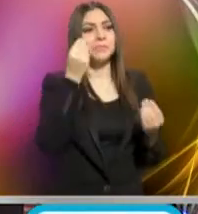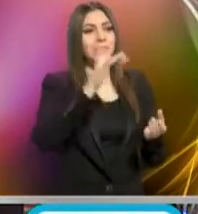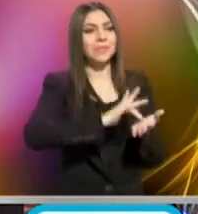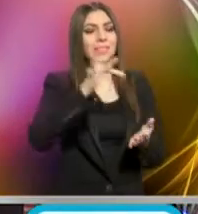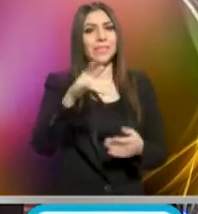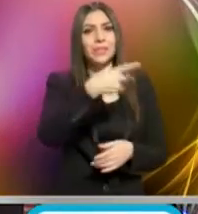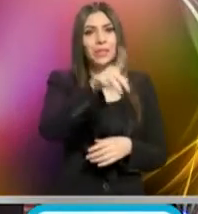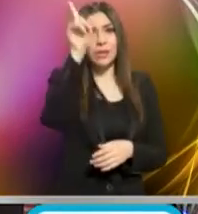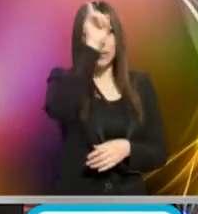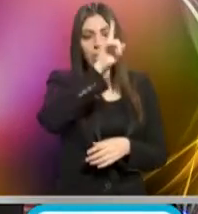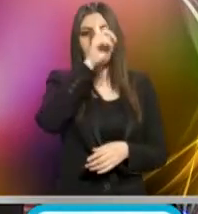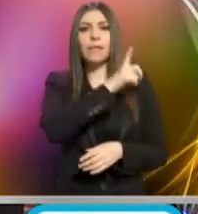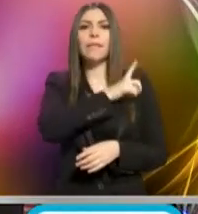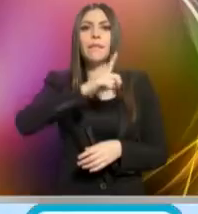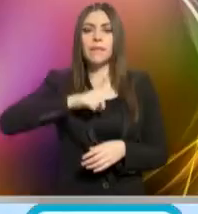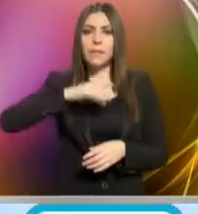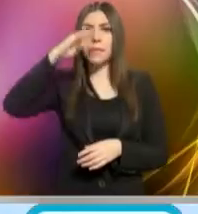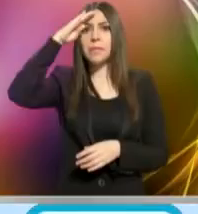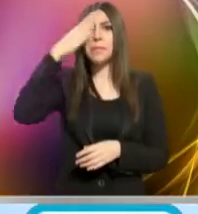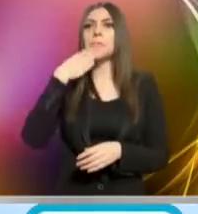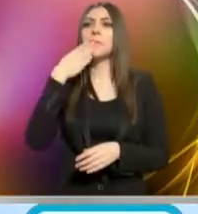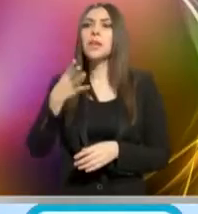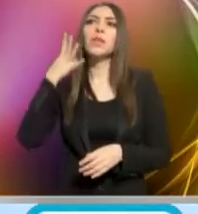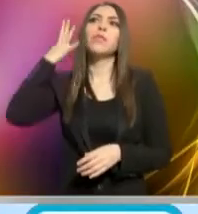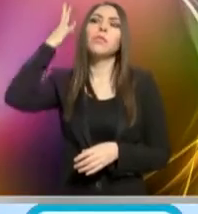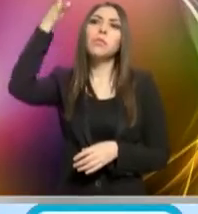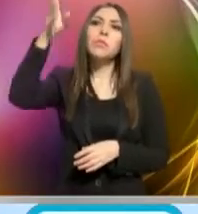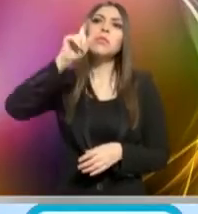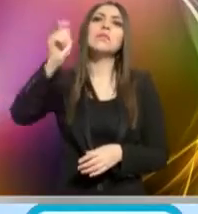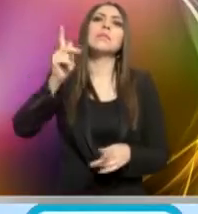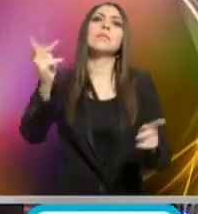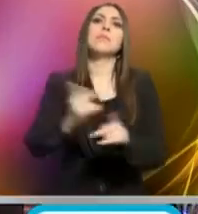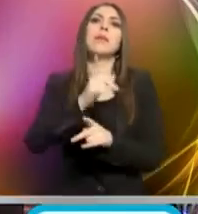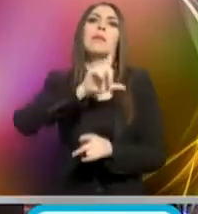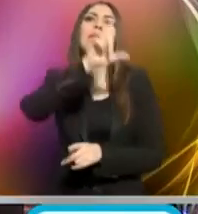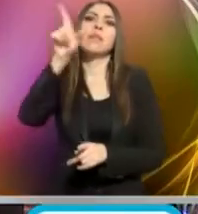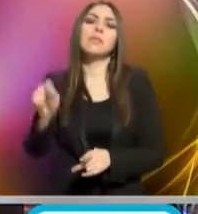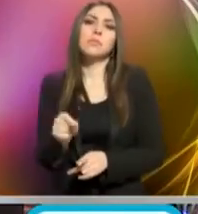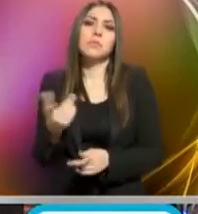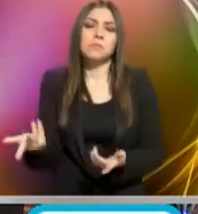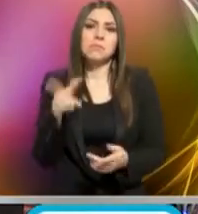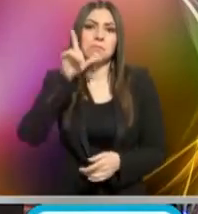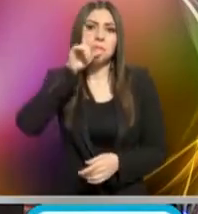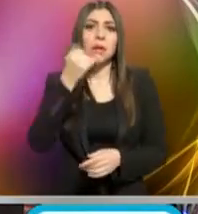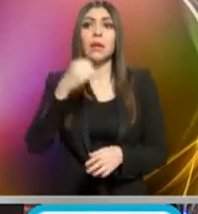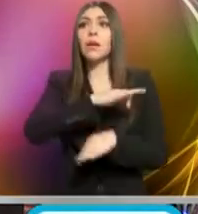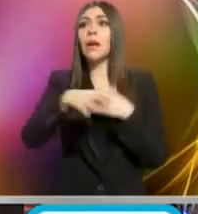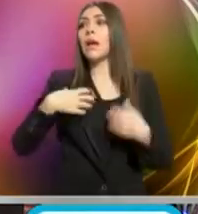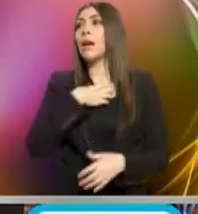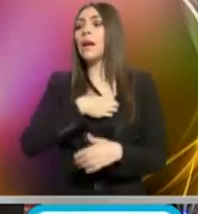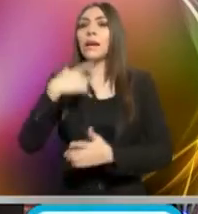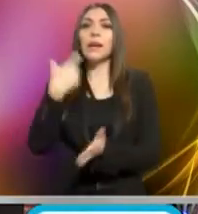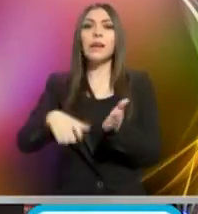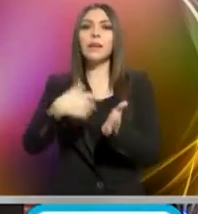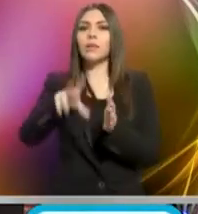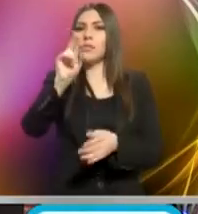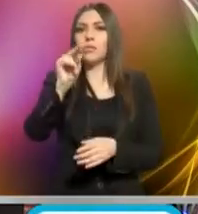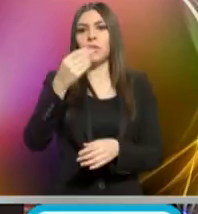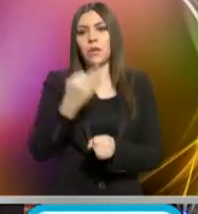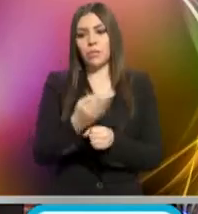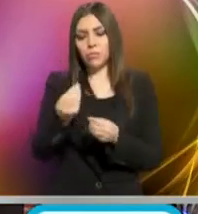porque en verdad que hay que pensar en el futuro, en el mañana y no emocionarnos obviamente por todo lo que implica los gastos en